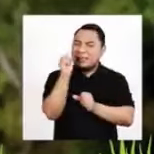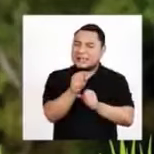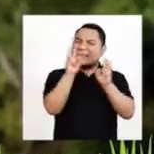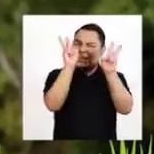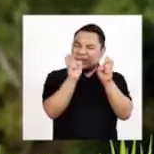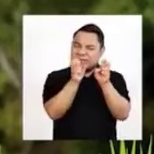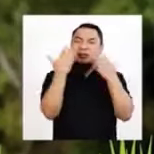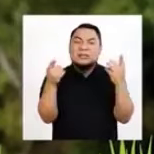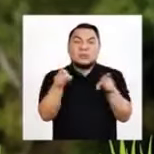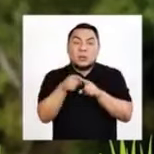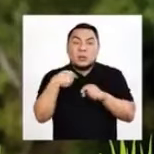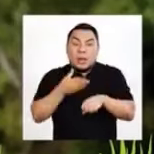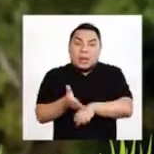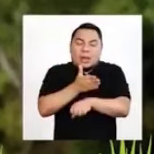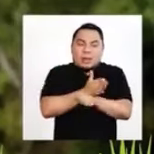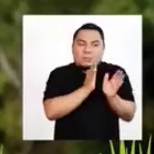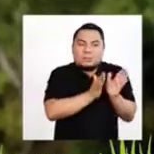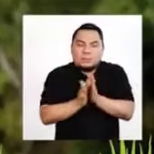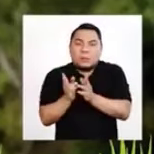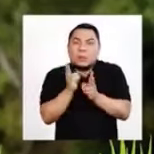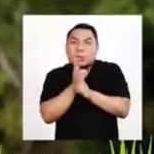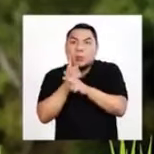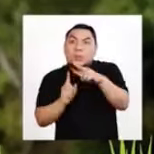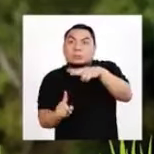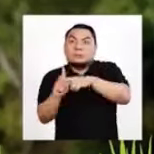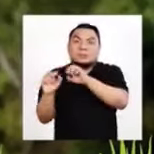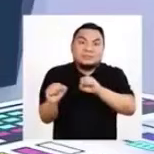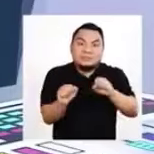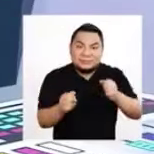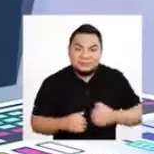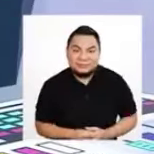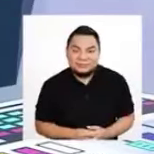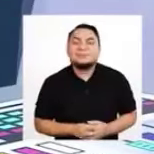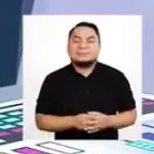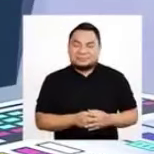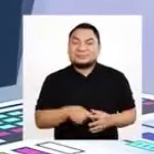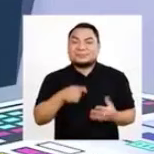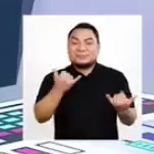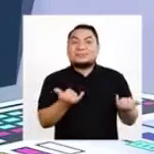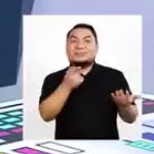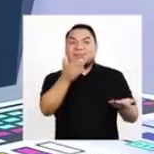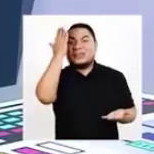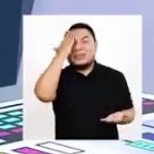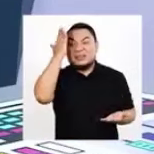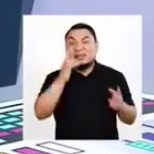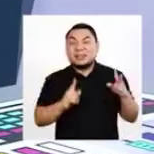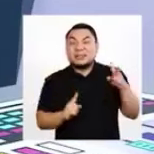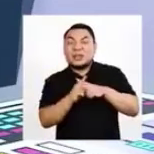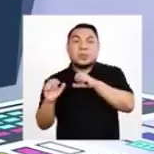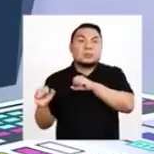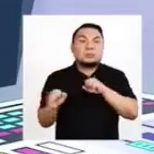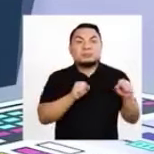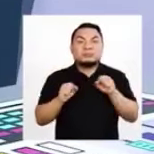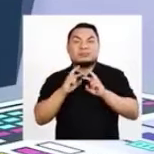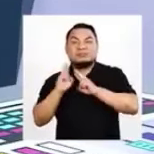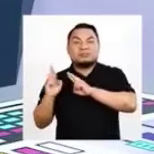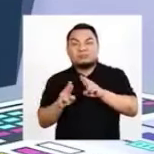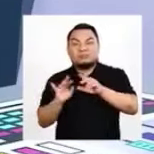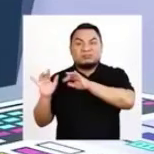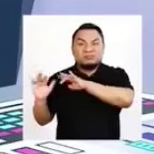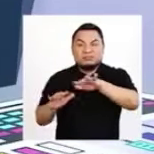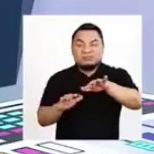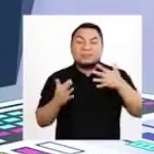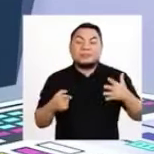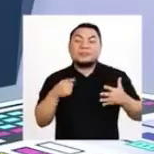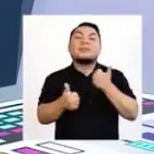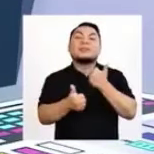aprendiendo sobre ellos y así estar preparada por si ocurren. Ahora que ya sabemos qué son los desastres